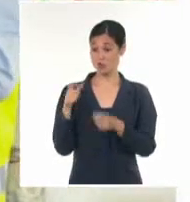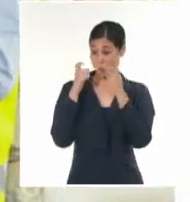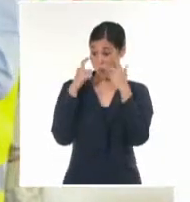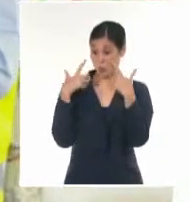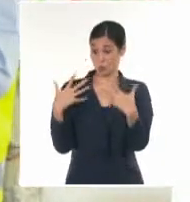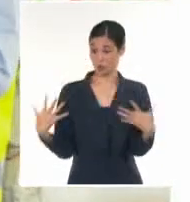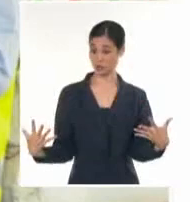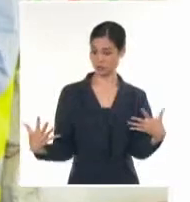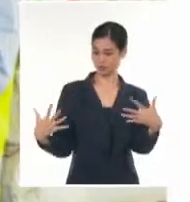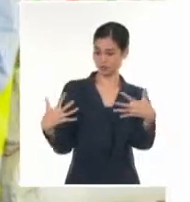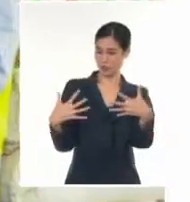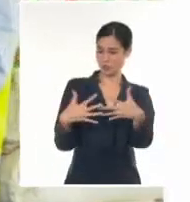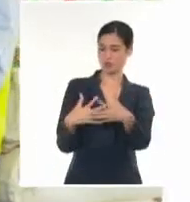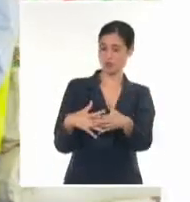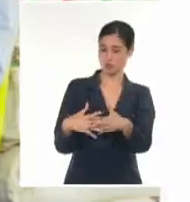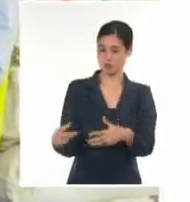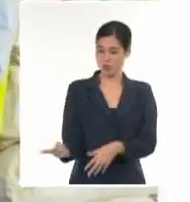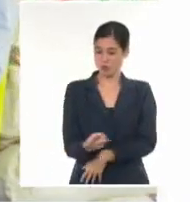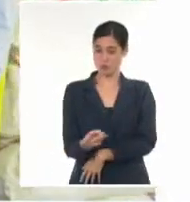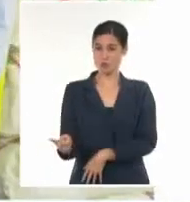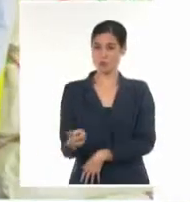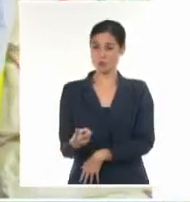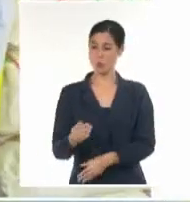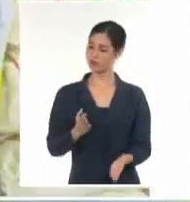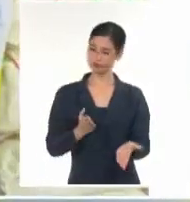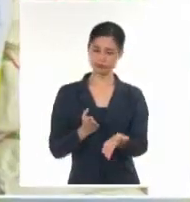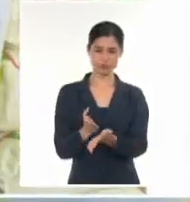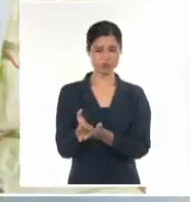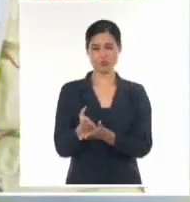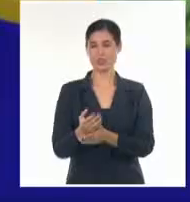entre ambas naciones y el compromiso de seguir